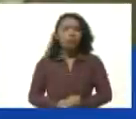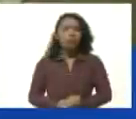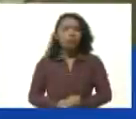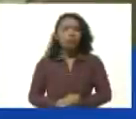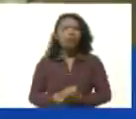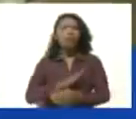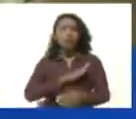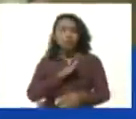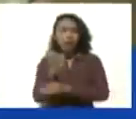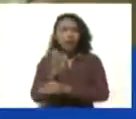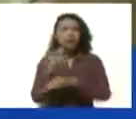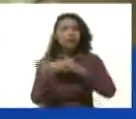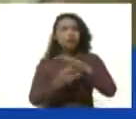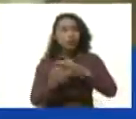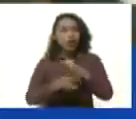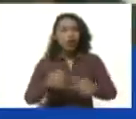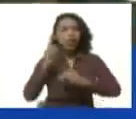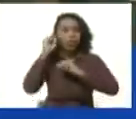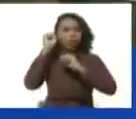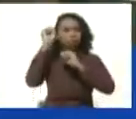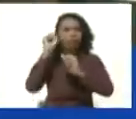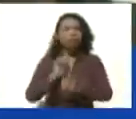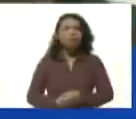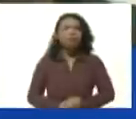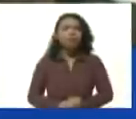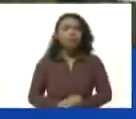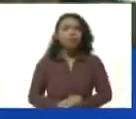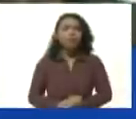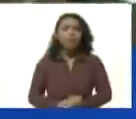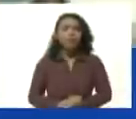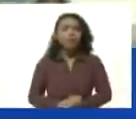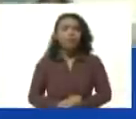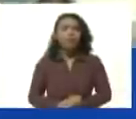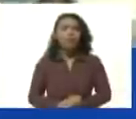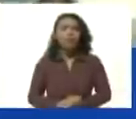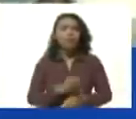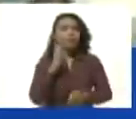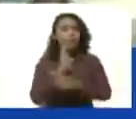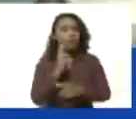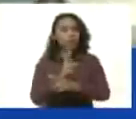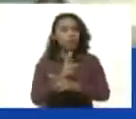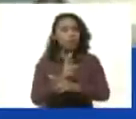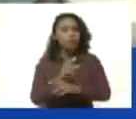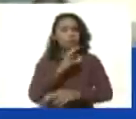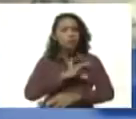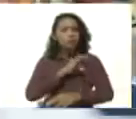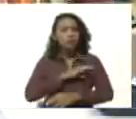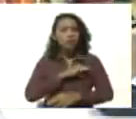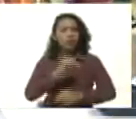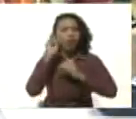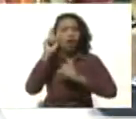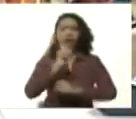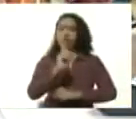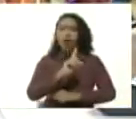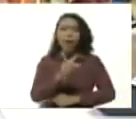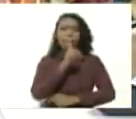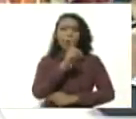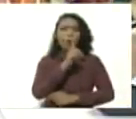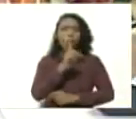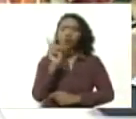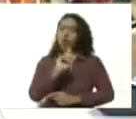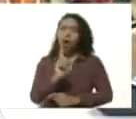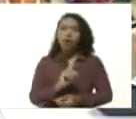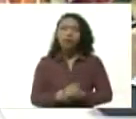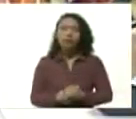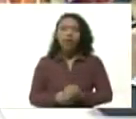vayan a los organismos y protesten, por las redes sociales protesten, no se queden callados, es